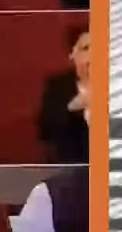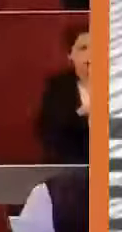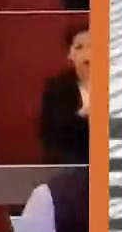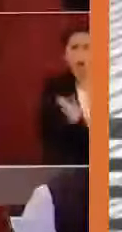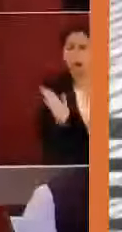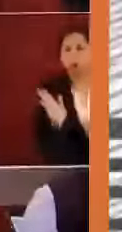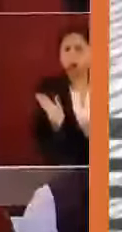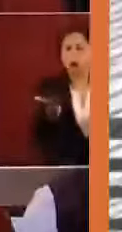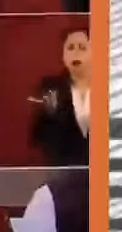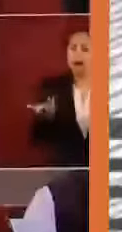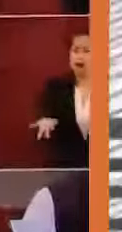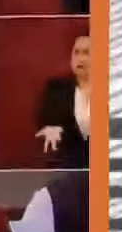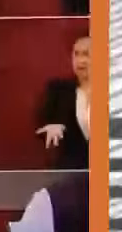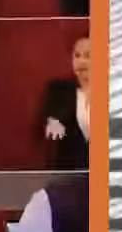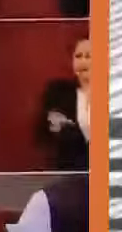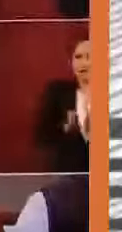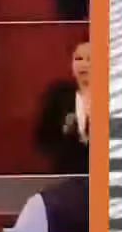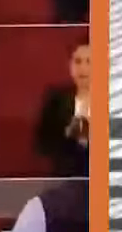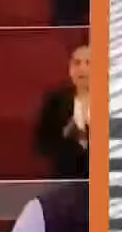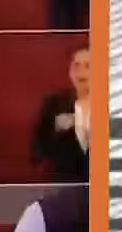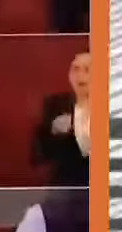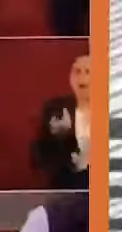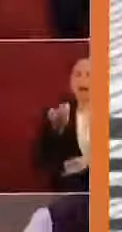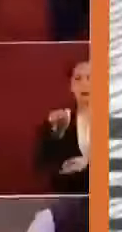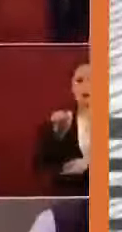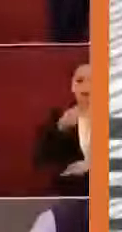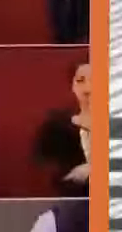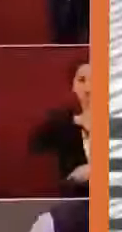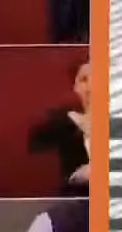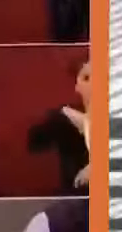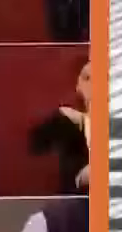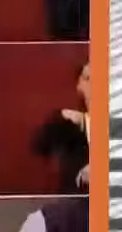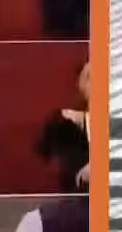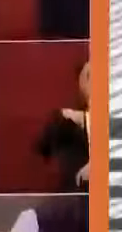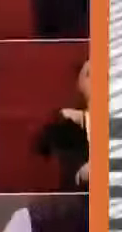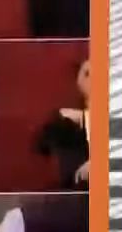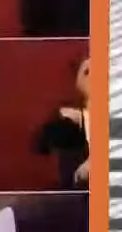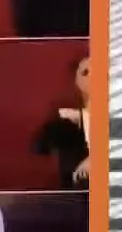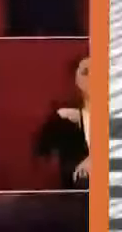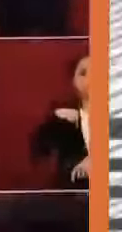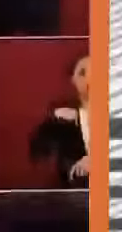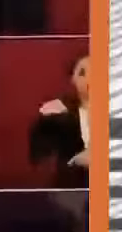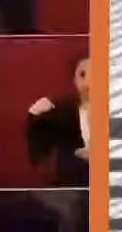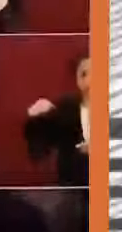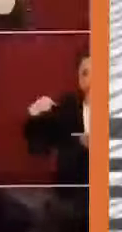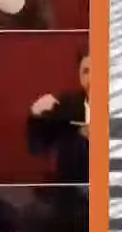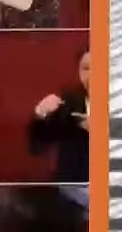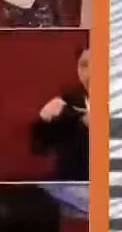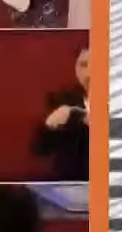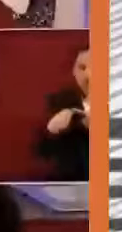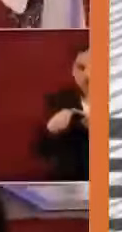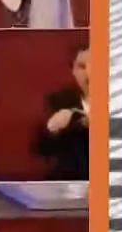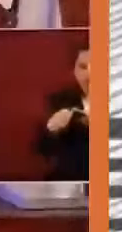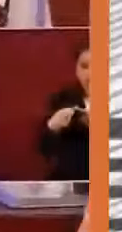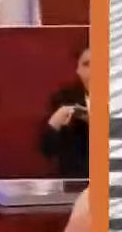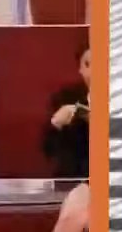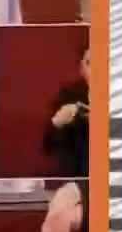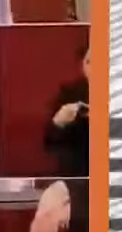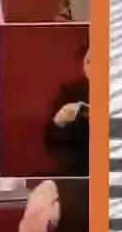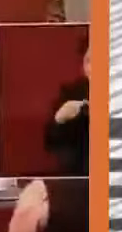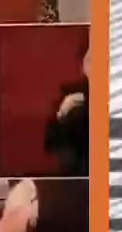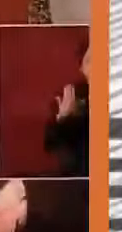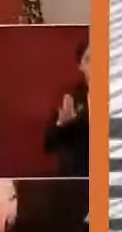las empresas, que ya enfrentaban una situación bastante difícil por un año de políticas